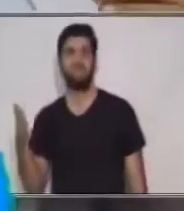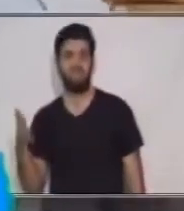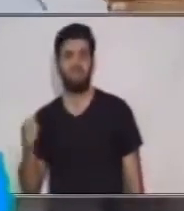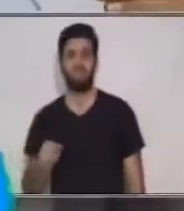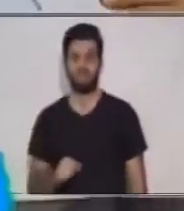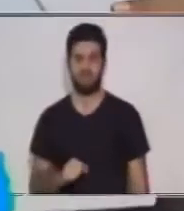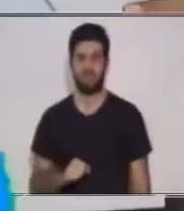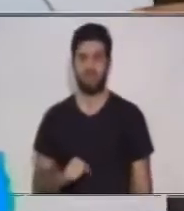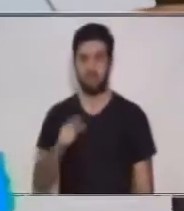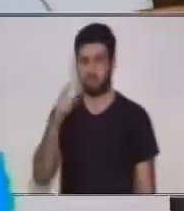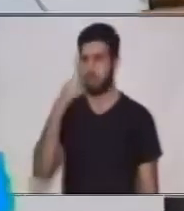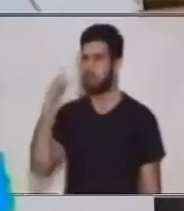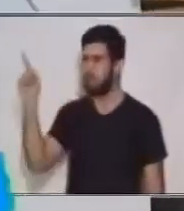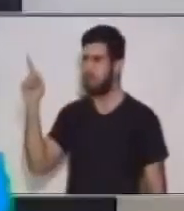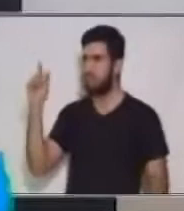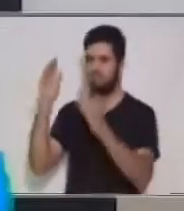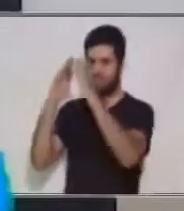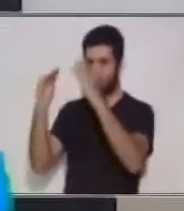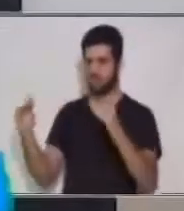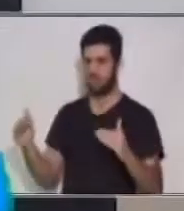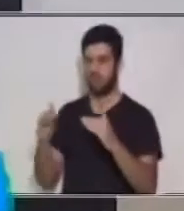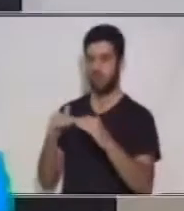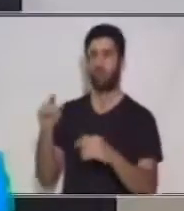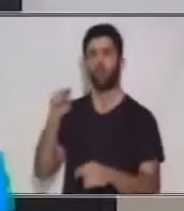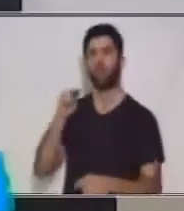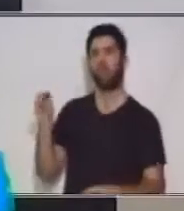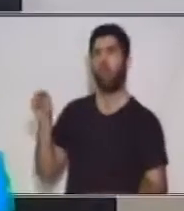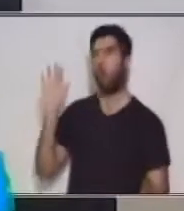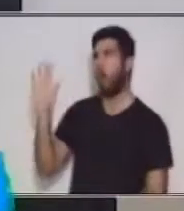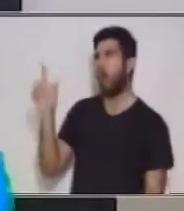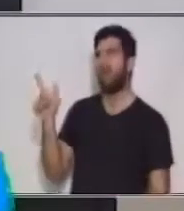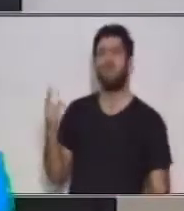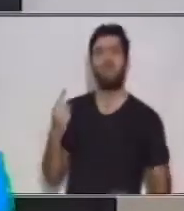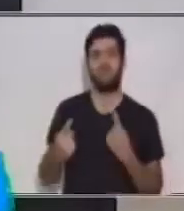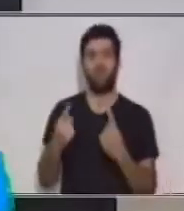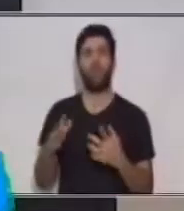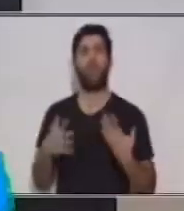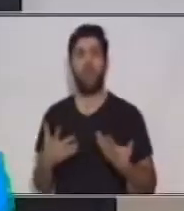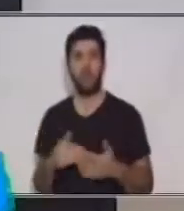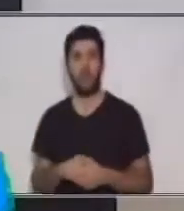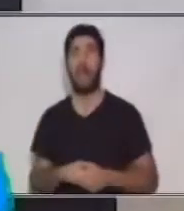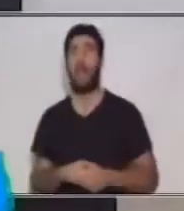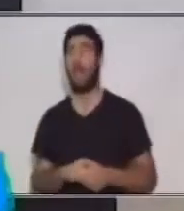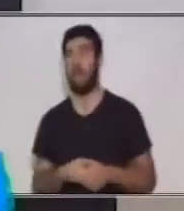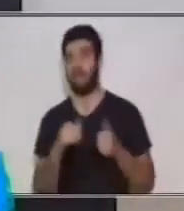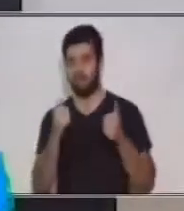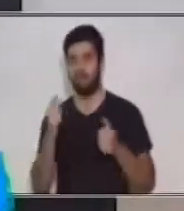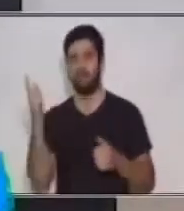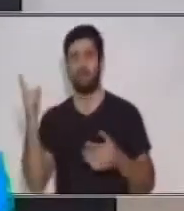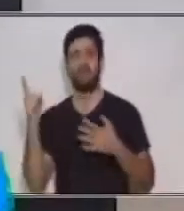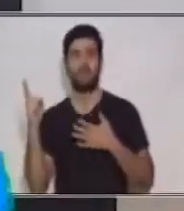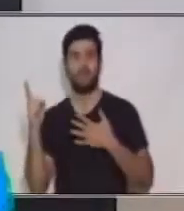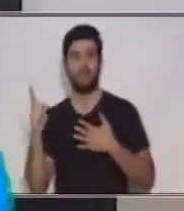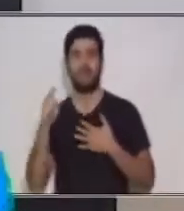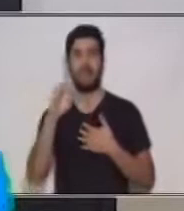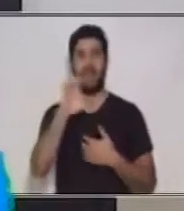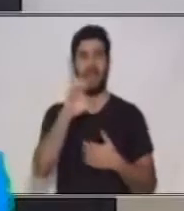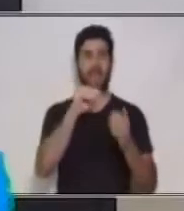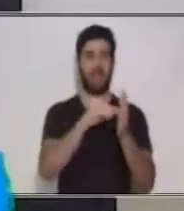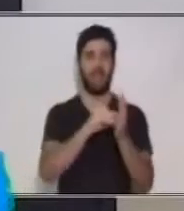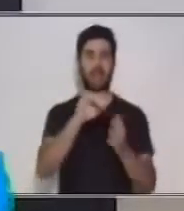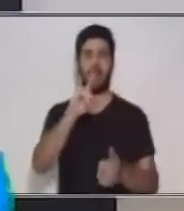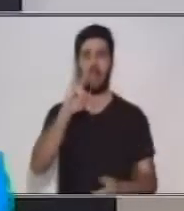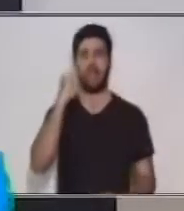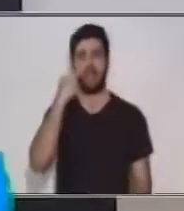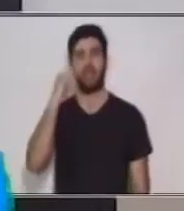este. Obsérvalo con atención. De acuerdo. Este tipo de triángulo es un tipo de triángulo equilátero,